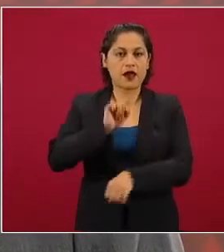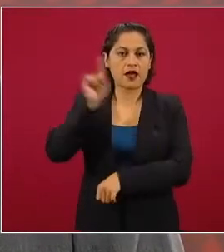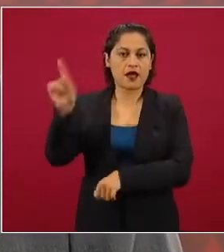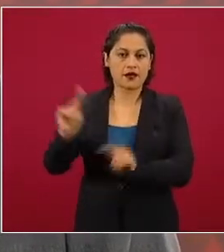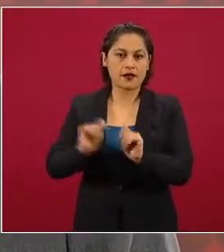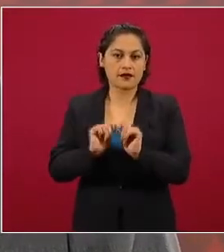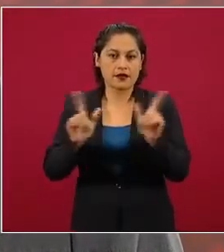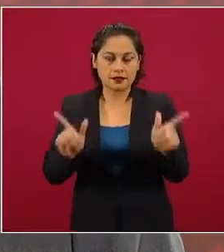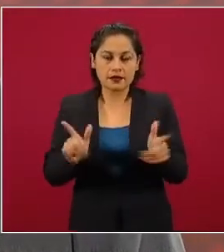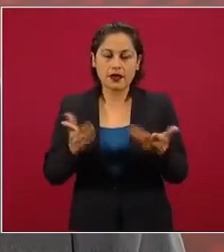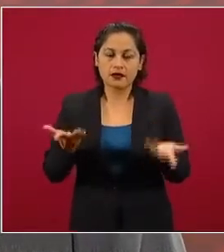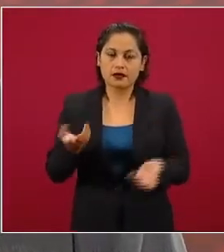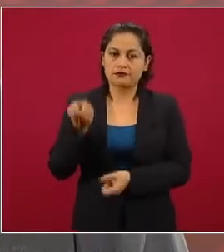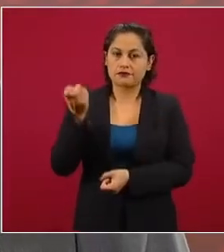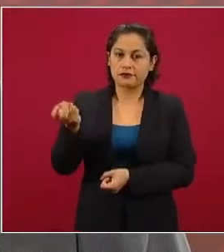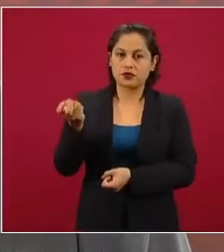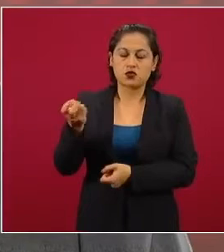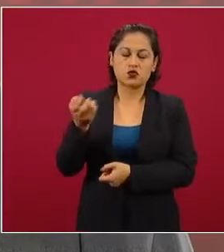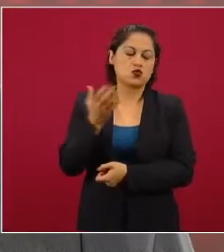Maestro querido,